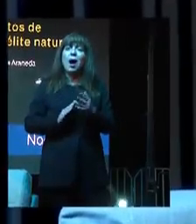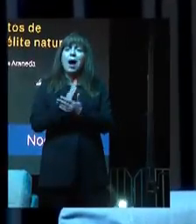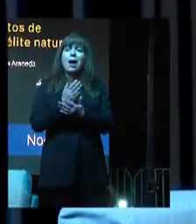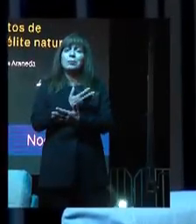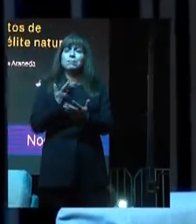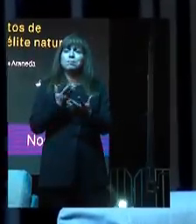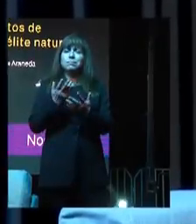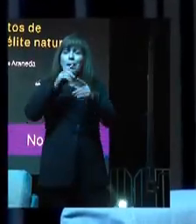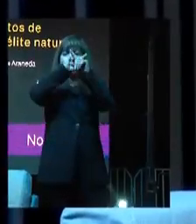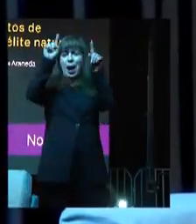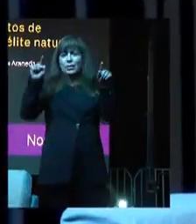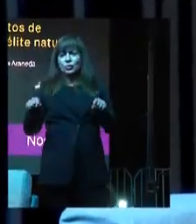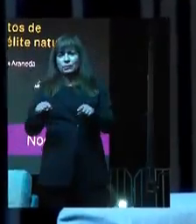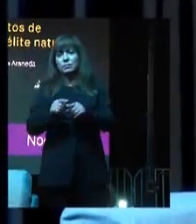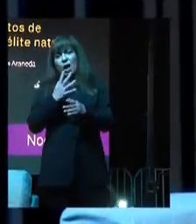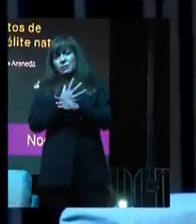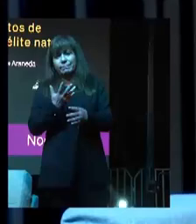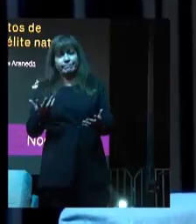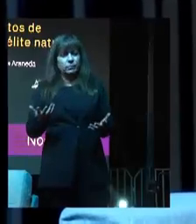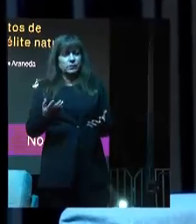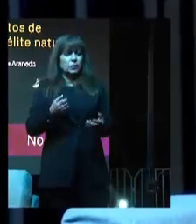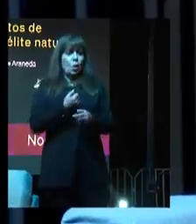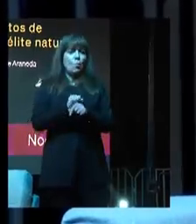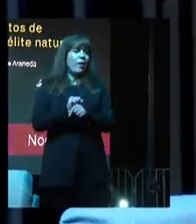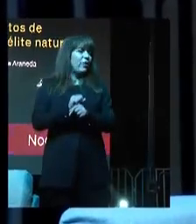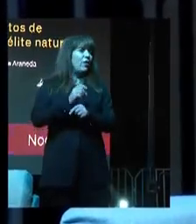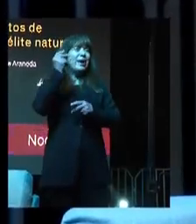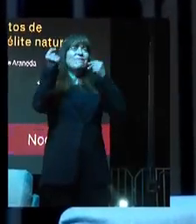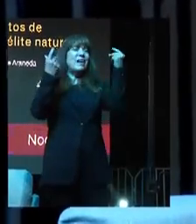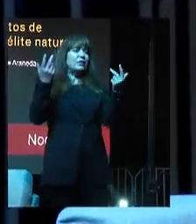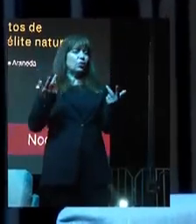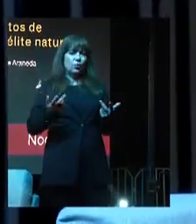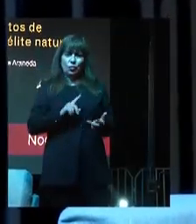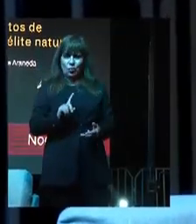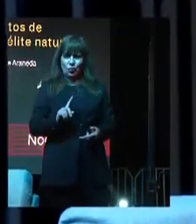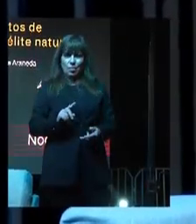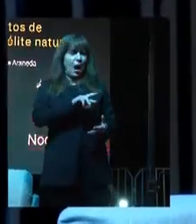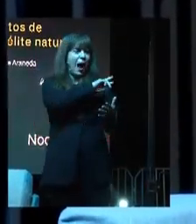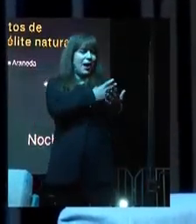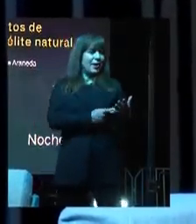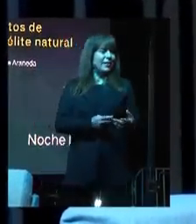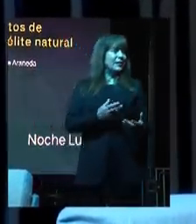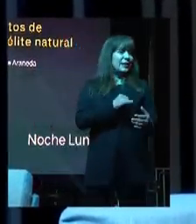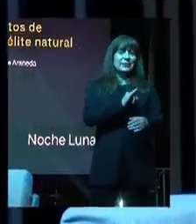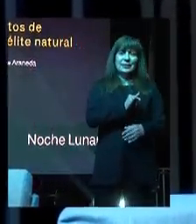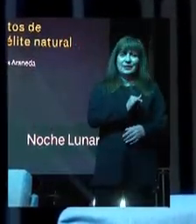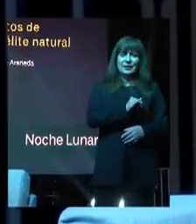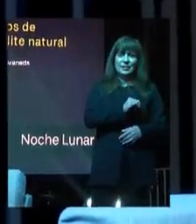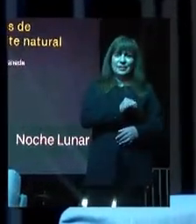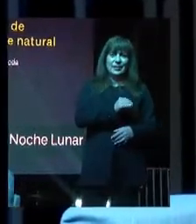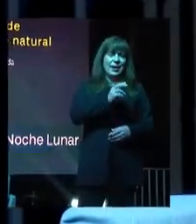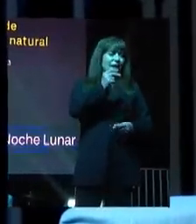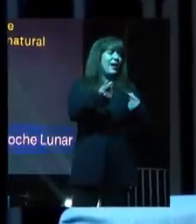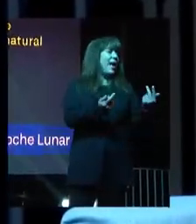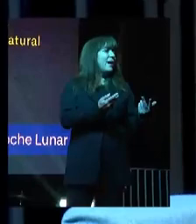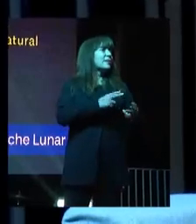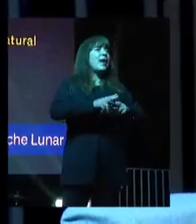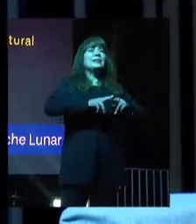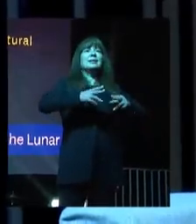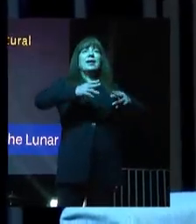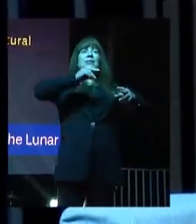los datos que van saliendo. Y la interpretación de esos datos nos lleva a